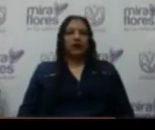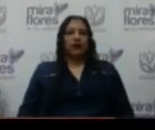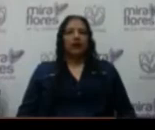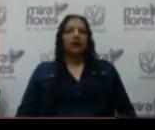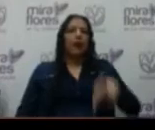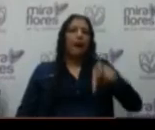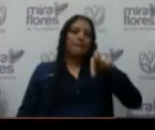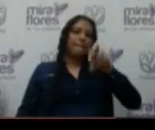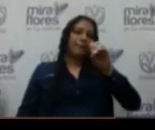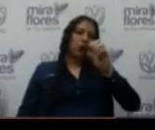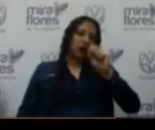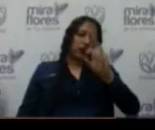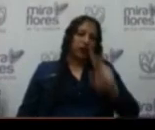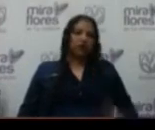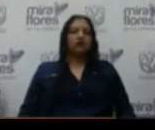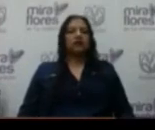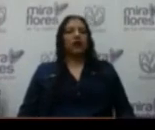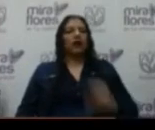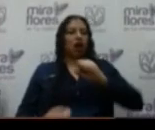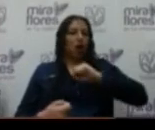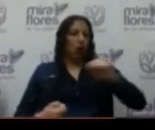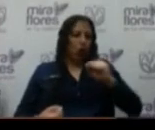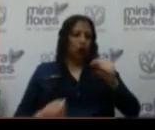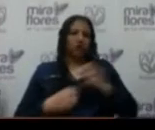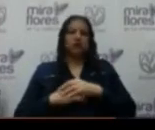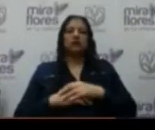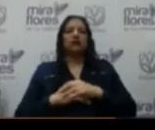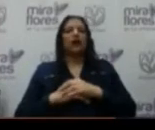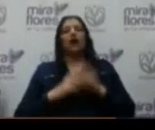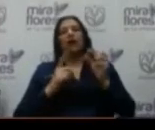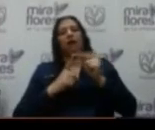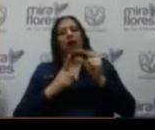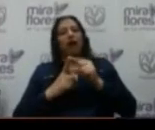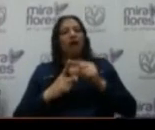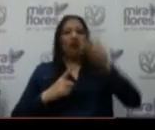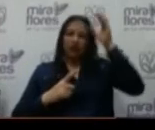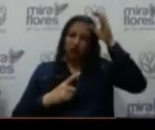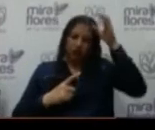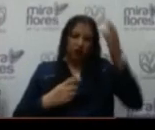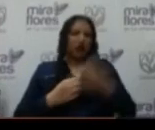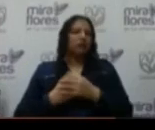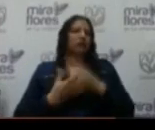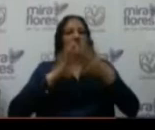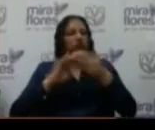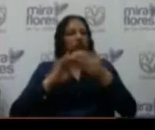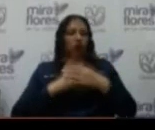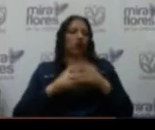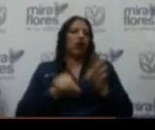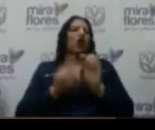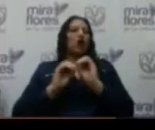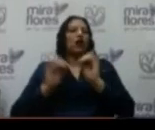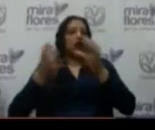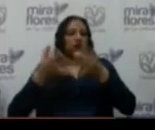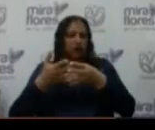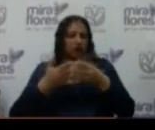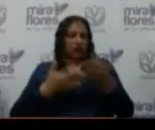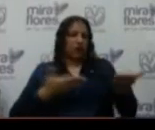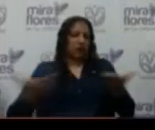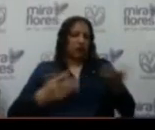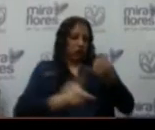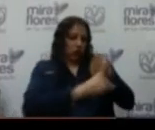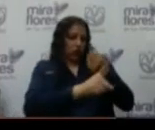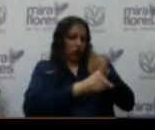podridos han prostituido y prostituyen palabras, conceptos, hechos e instituciones al servicio de